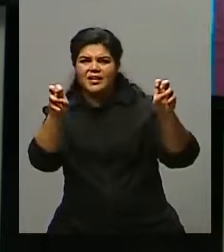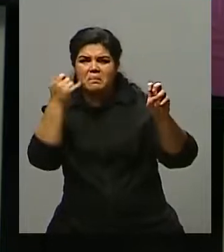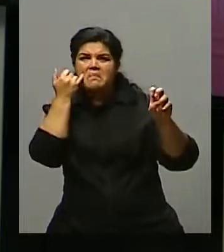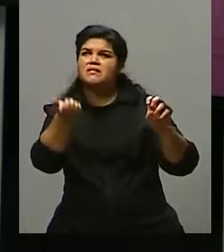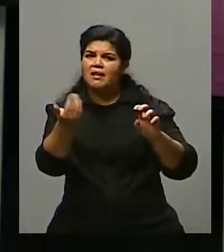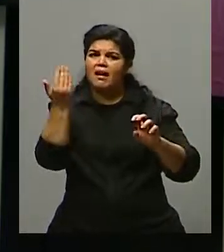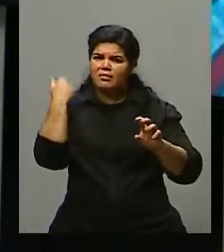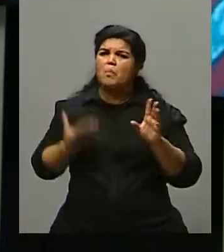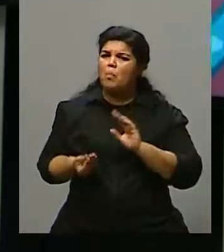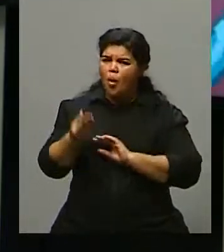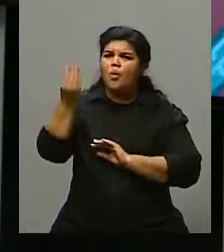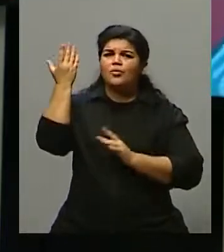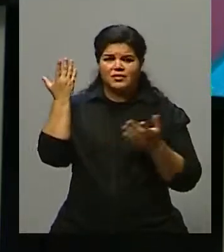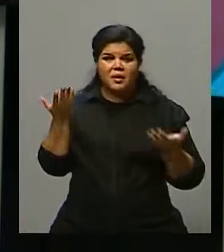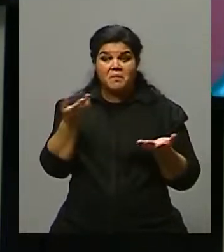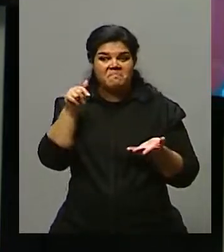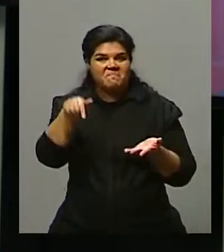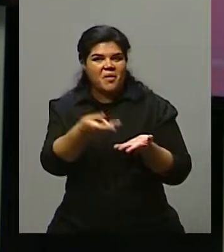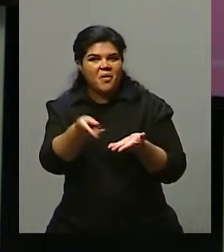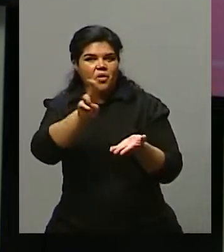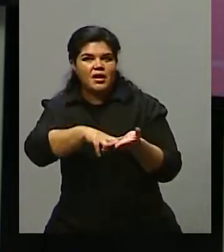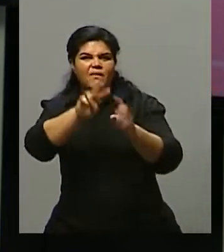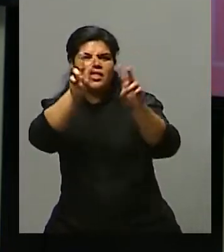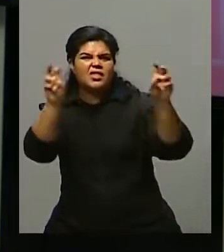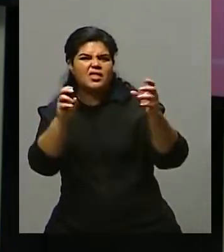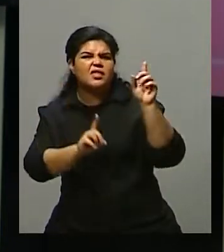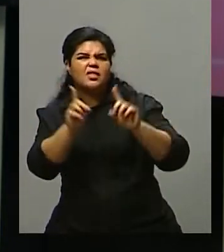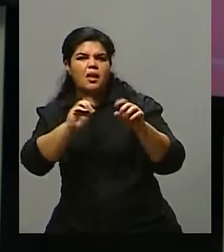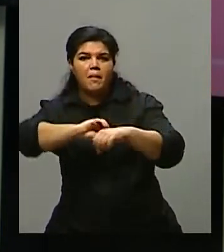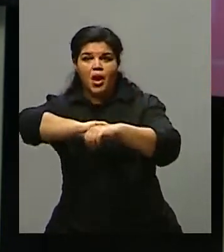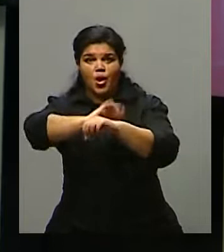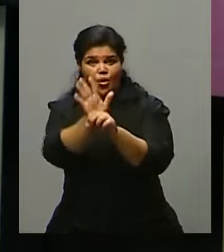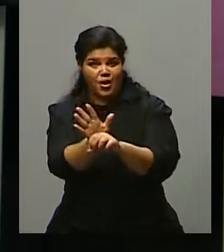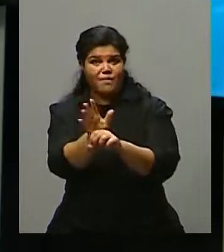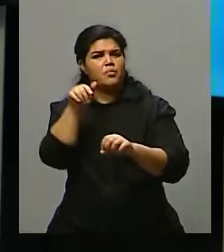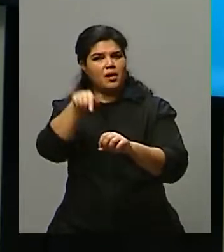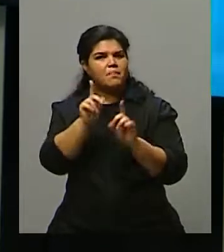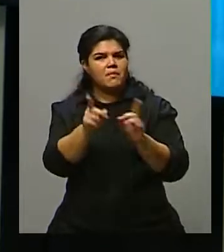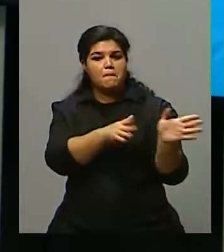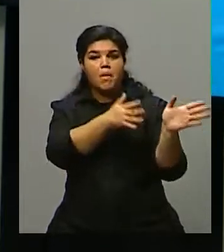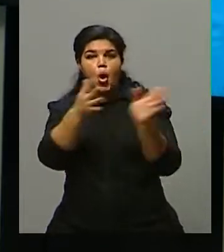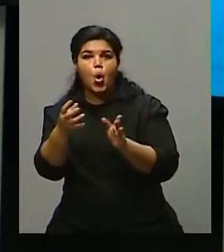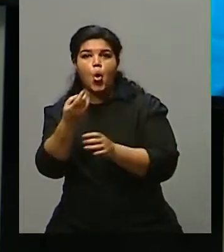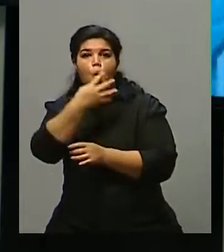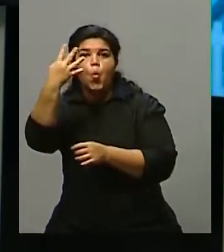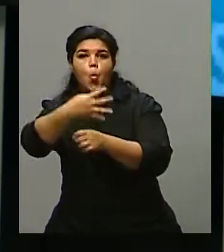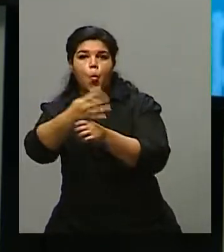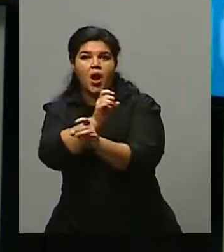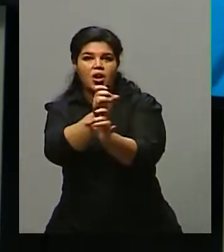en varias oportunidades, pero bueno, está bueno volver a hablar de coronavirus, de lo que está sucediendo tal vez con la cuarta ola, y lo vamos a hacer con